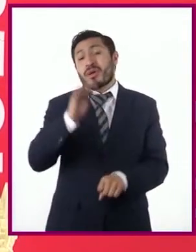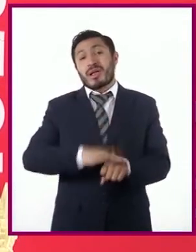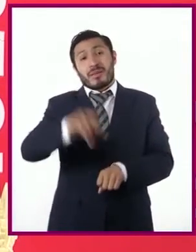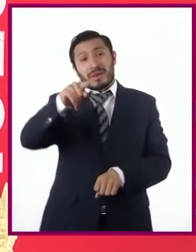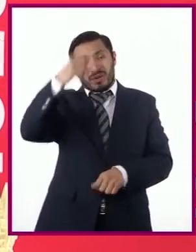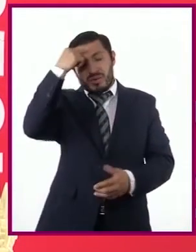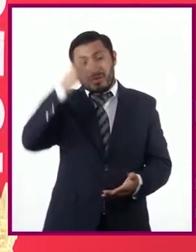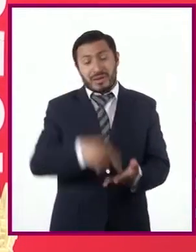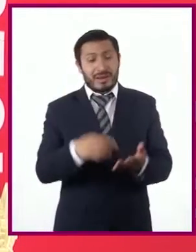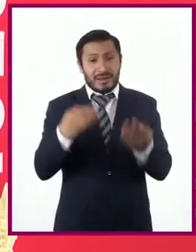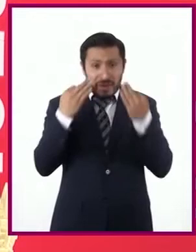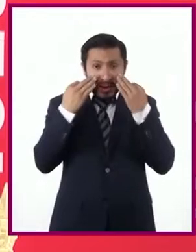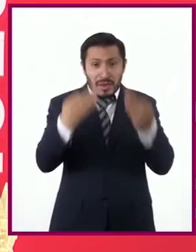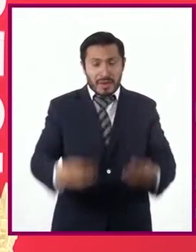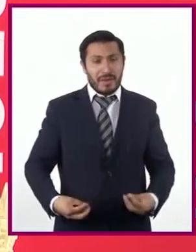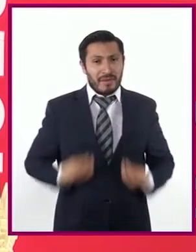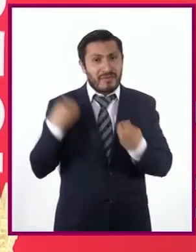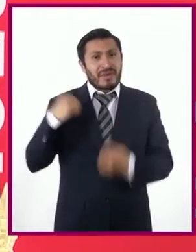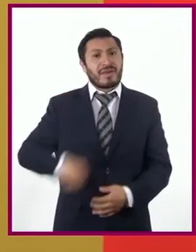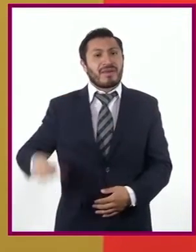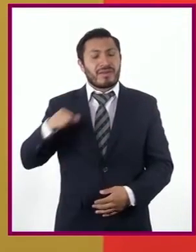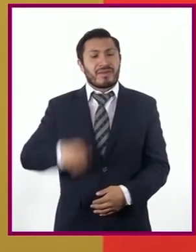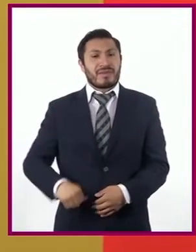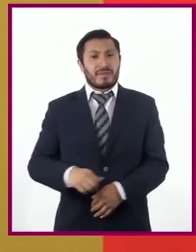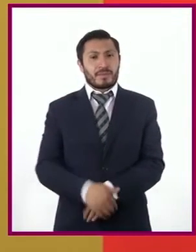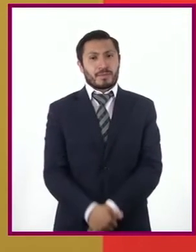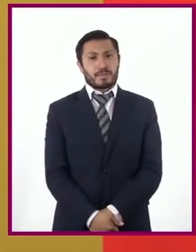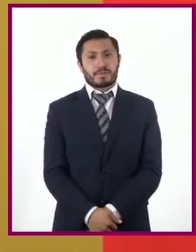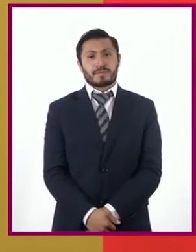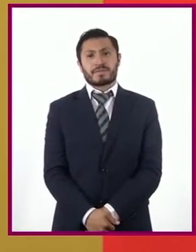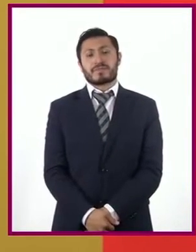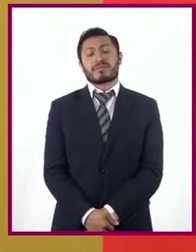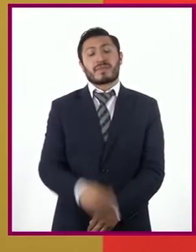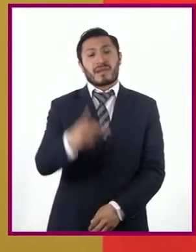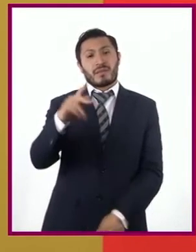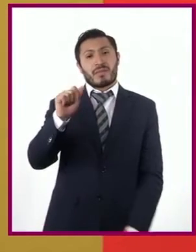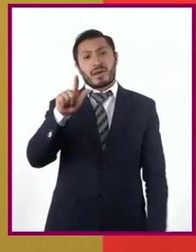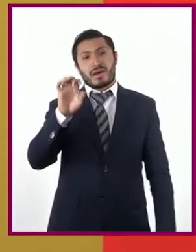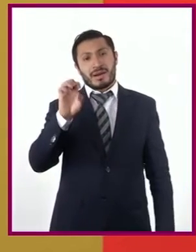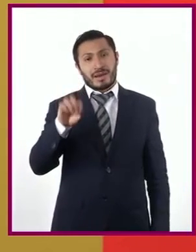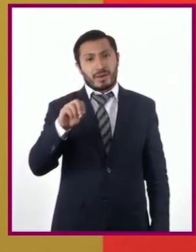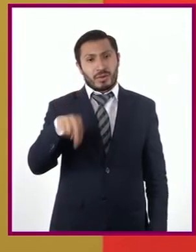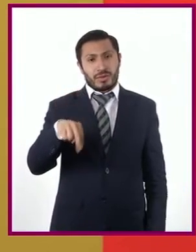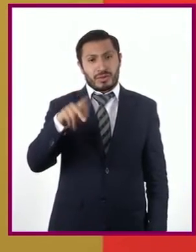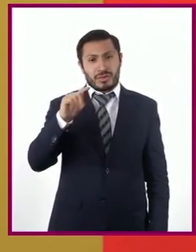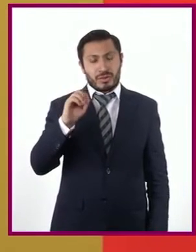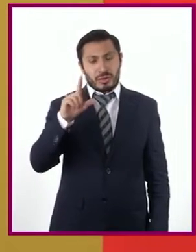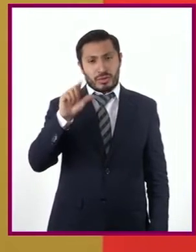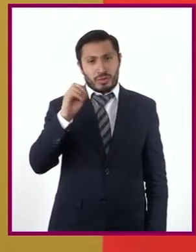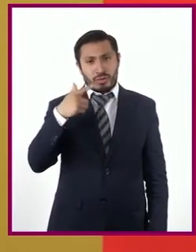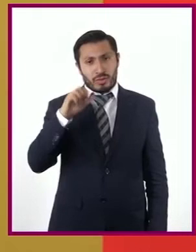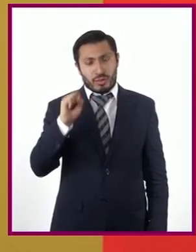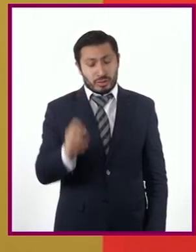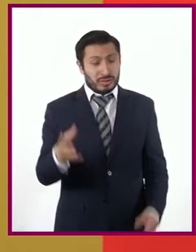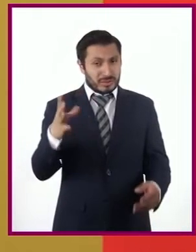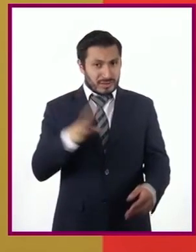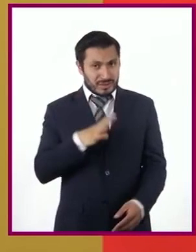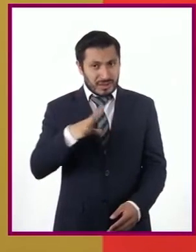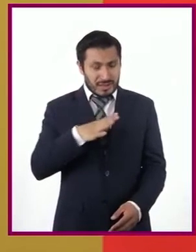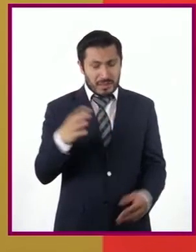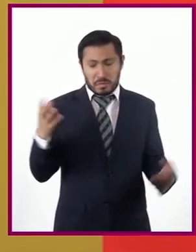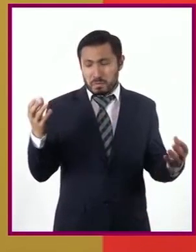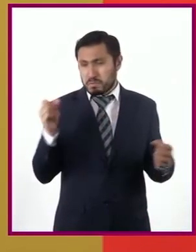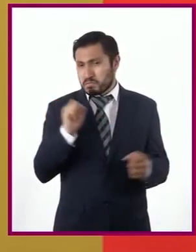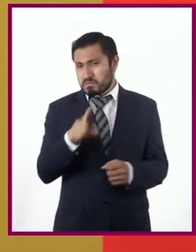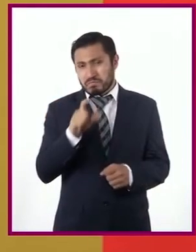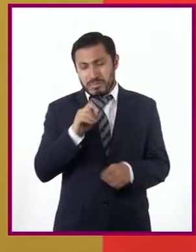ser una evidencia de vida pasada? Los paleontólogos de la actualidad hacen lo mismo que Darwin. Recolectan